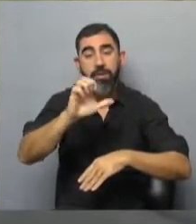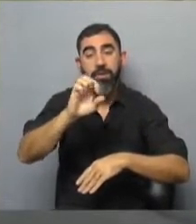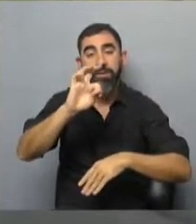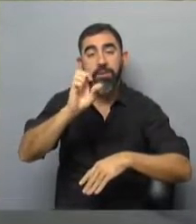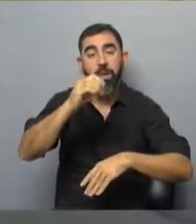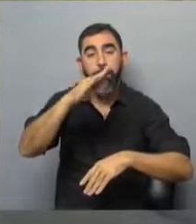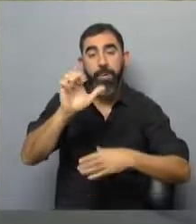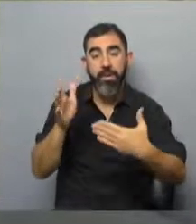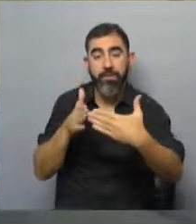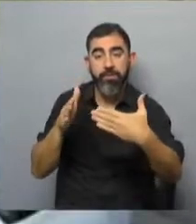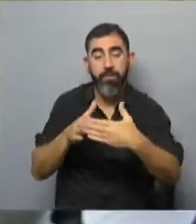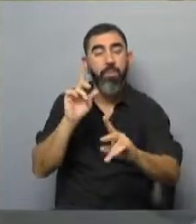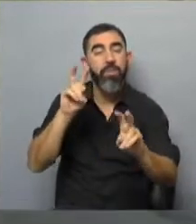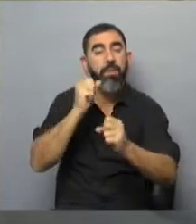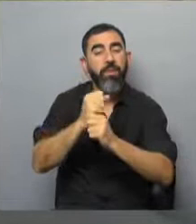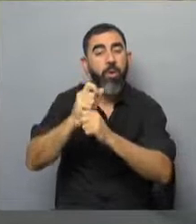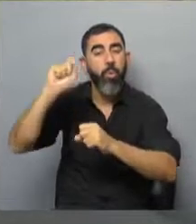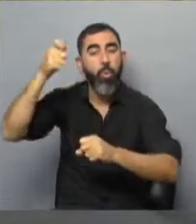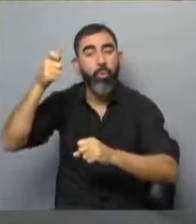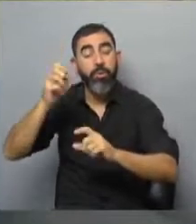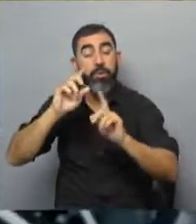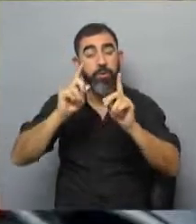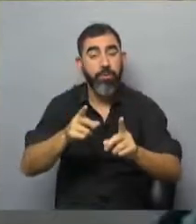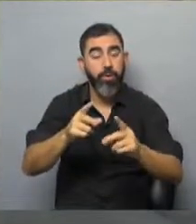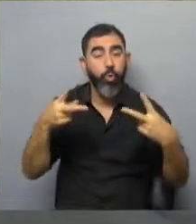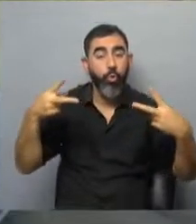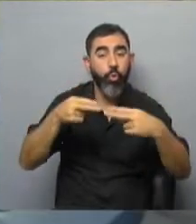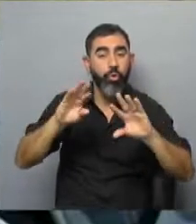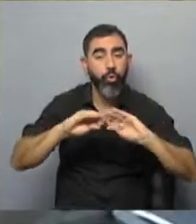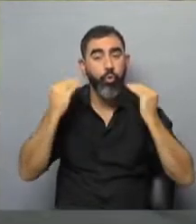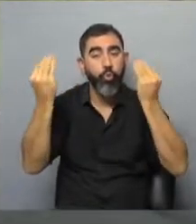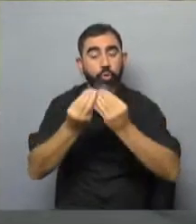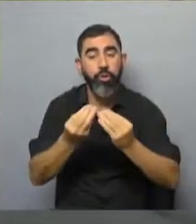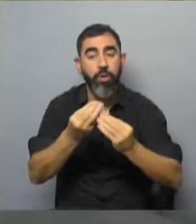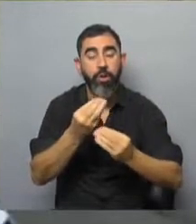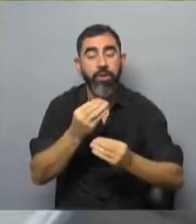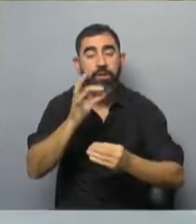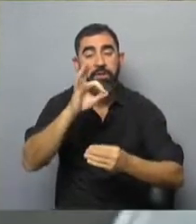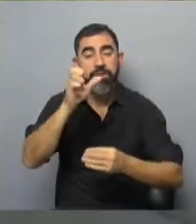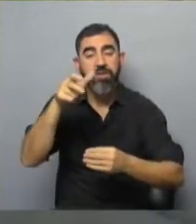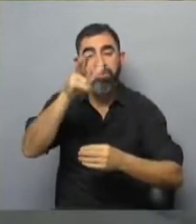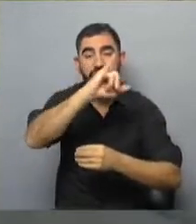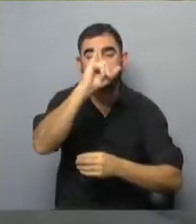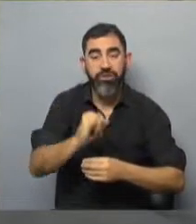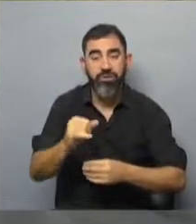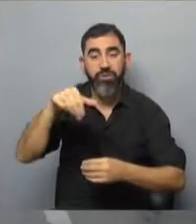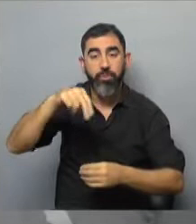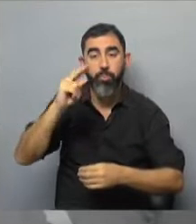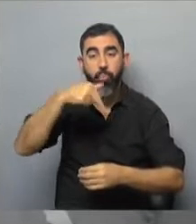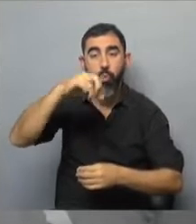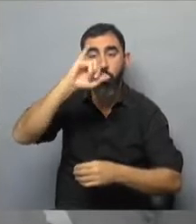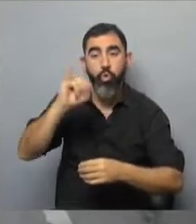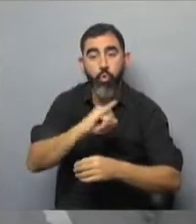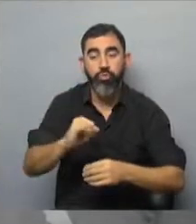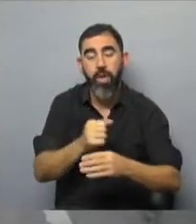Juan Victorica. Esto es por trabajos de UTE. O, por ejemplo, que hay un corte total de la calle Florencio Sánchez entre Libertad y Enrique Muñoz hasta las